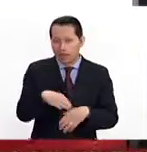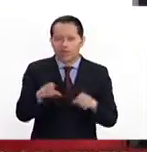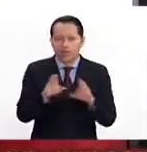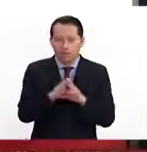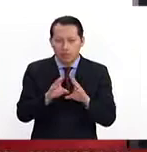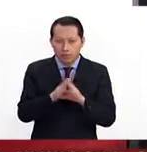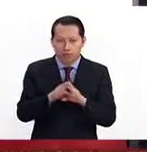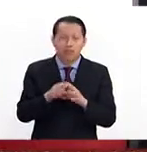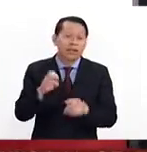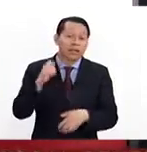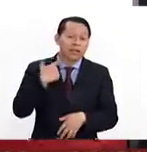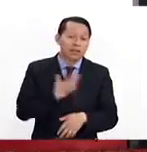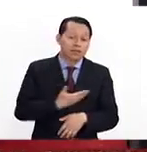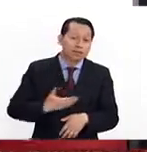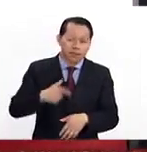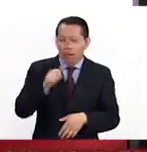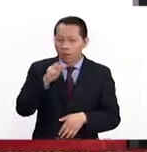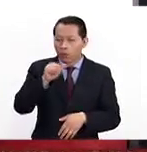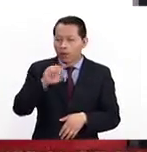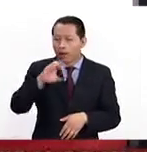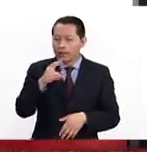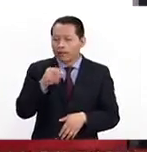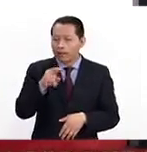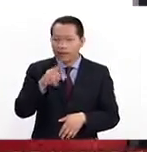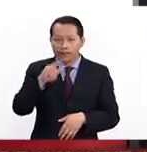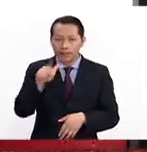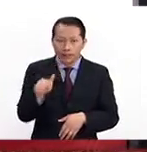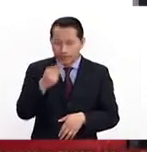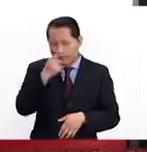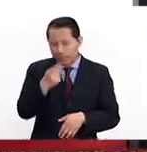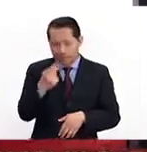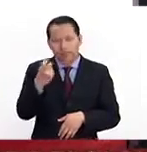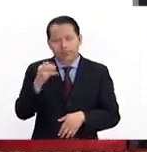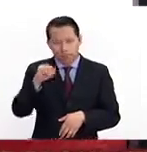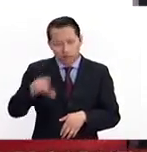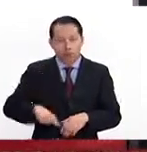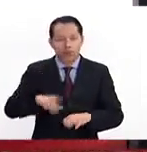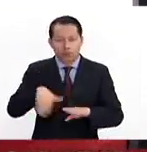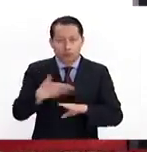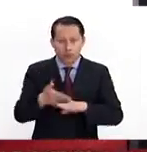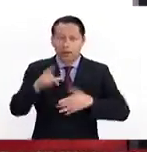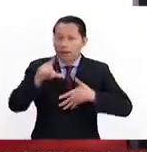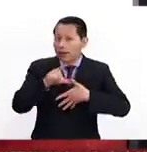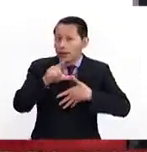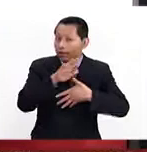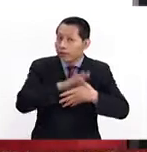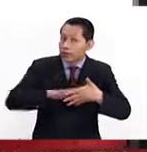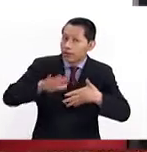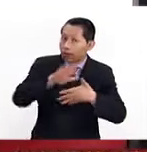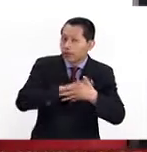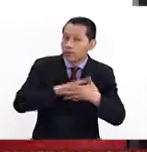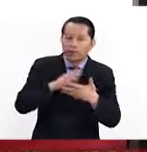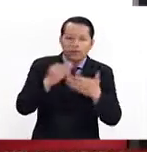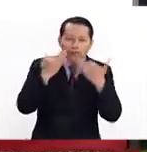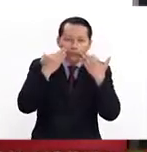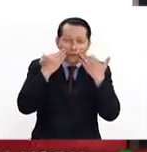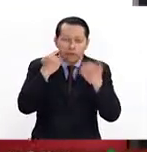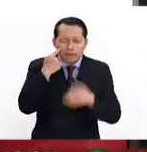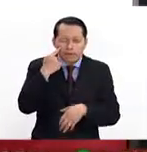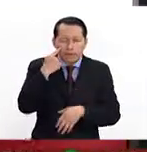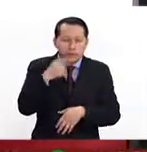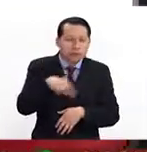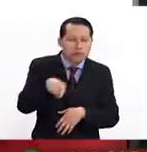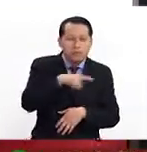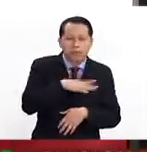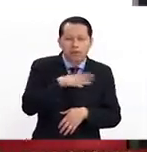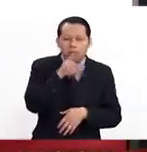La misma expresidenta Laura Chinchilla lo llamó un golpe de Estado y en toda América Latina vimos manifestaciones de preocupación